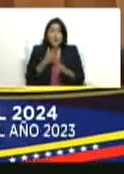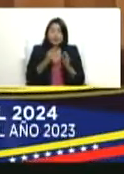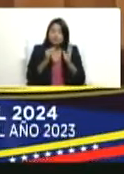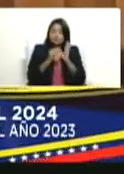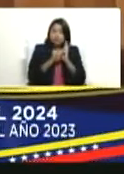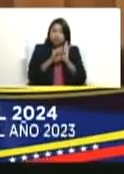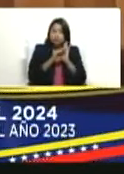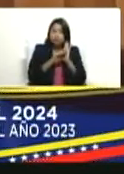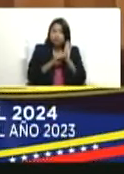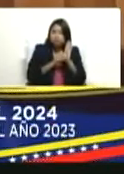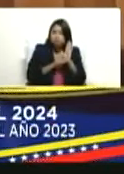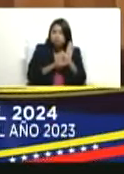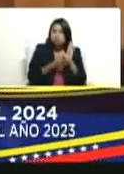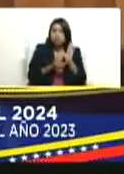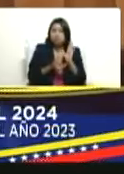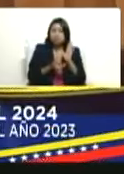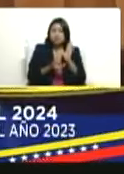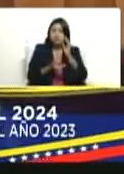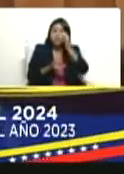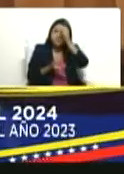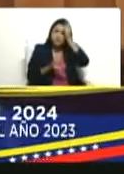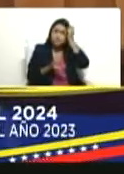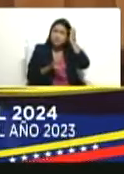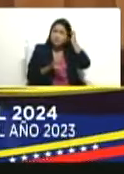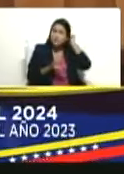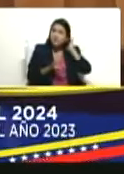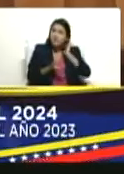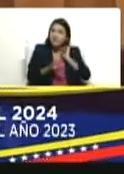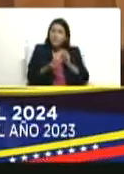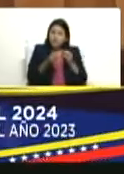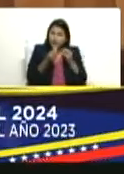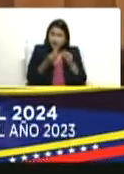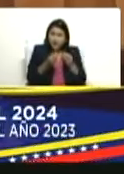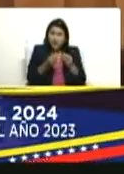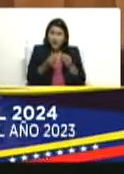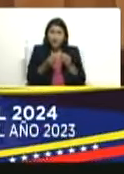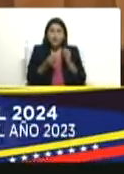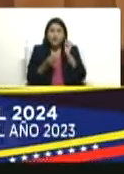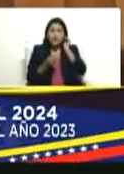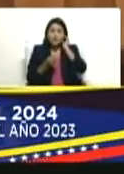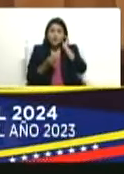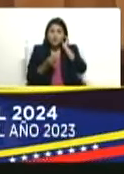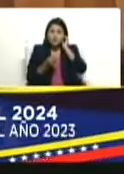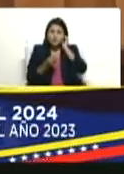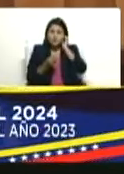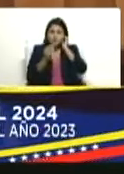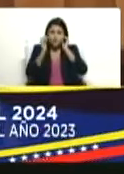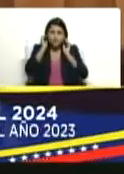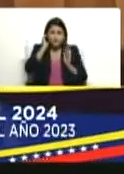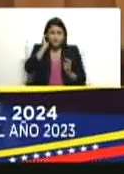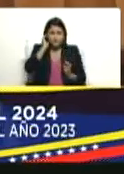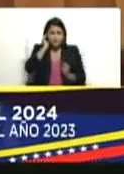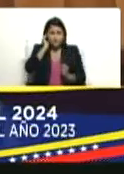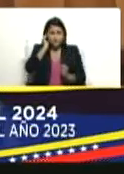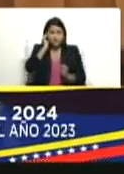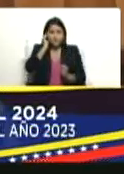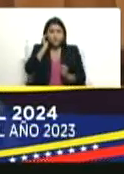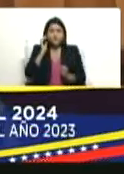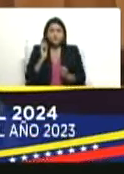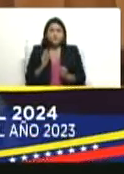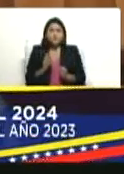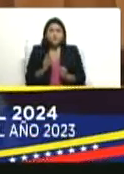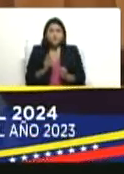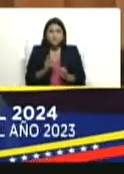protocolos para que todo detenido, todo penado,